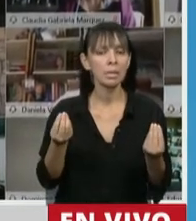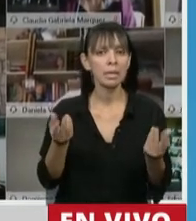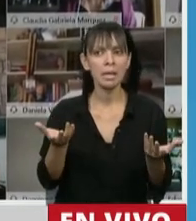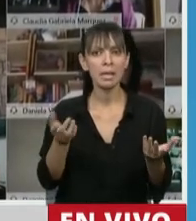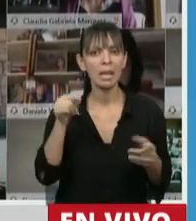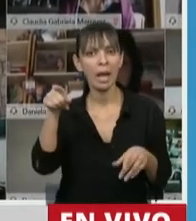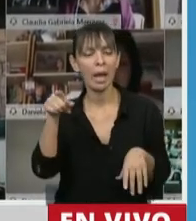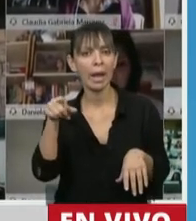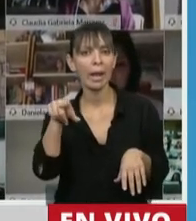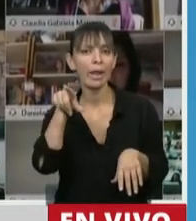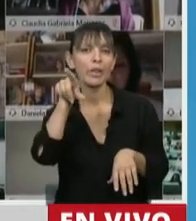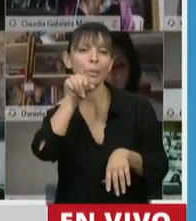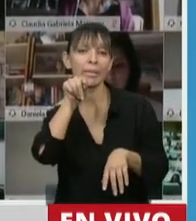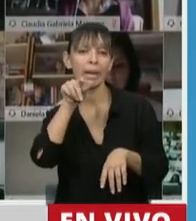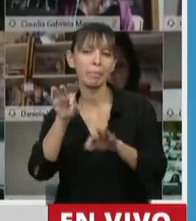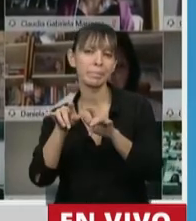tuitero ha dicho,